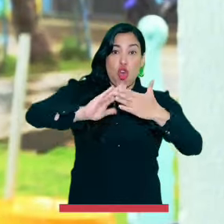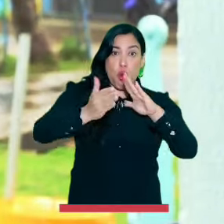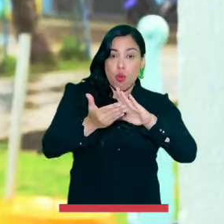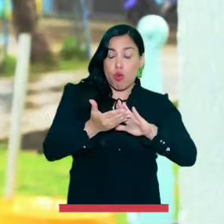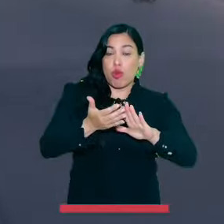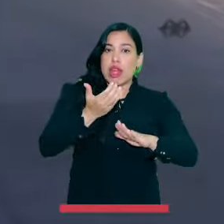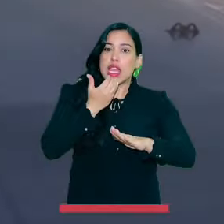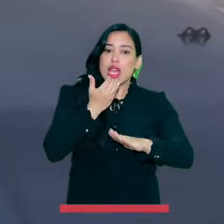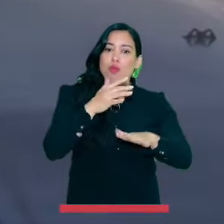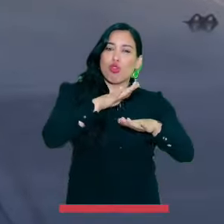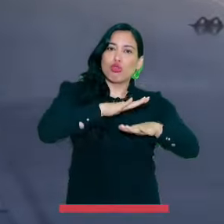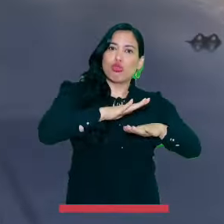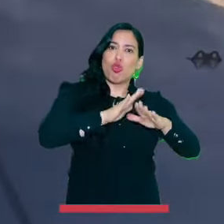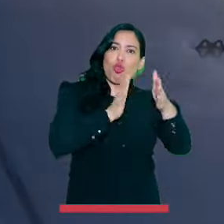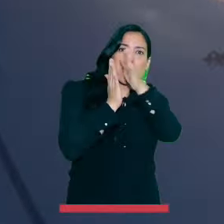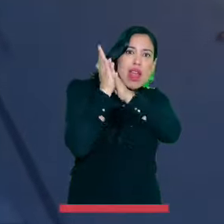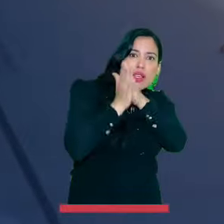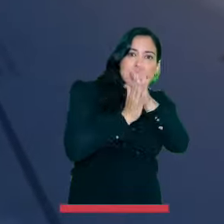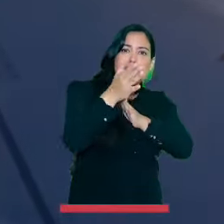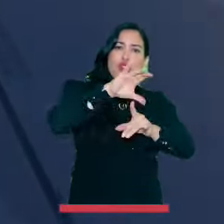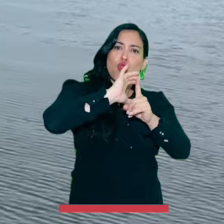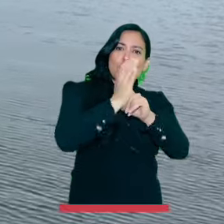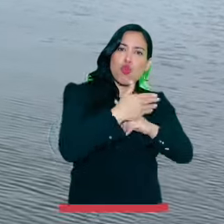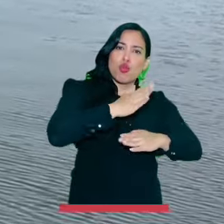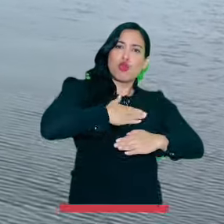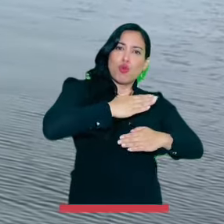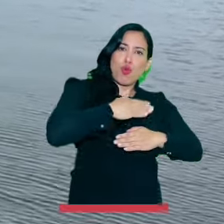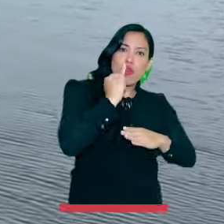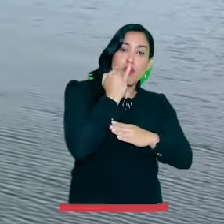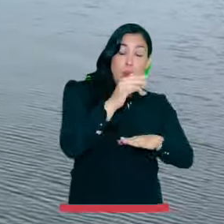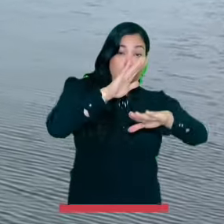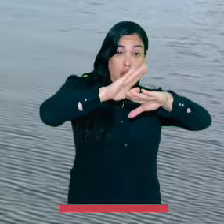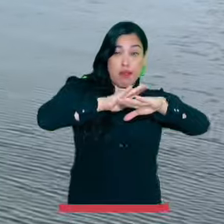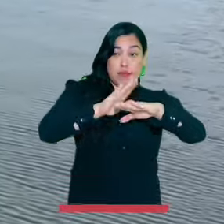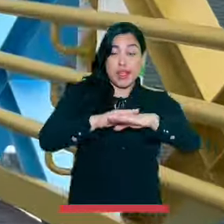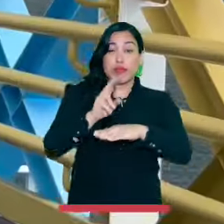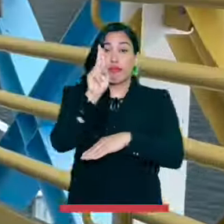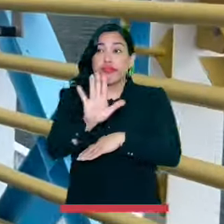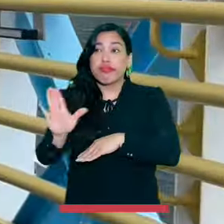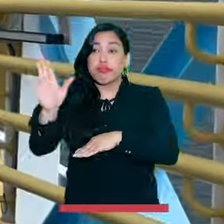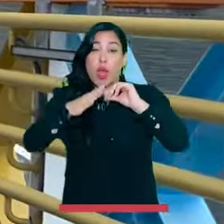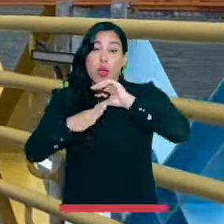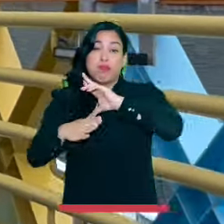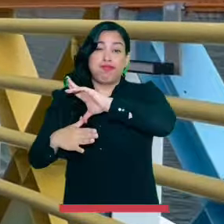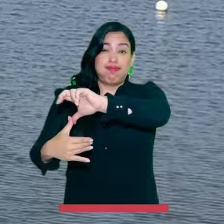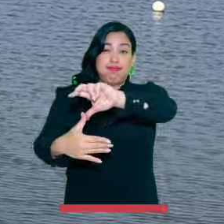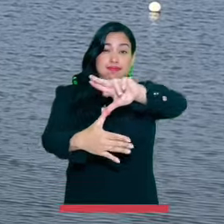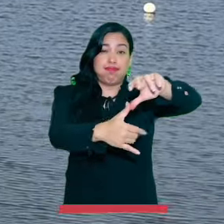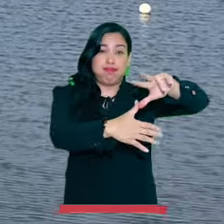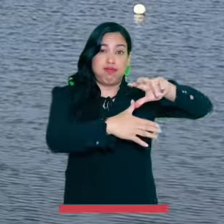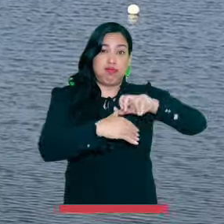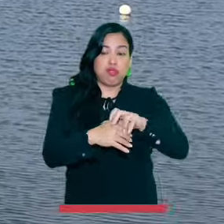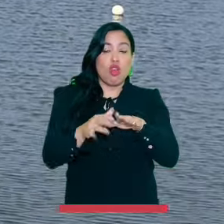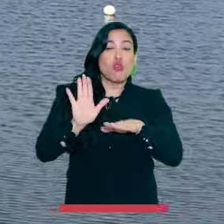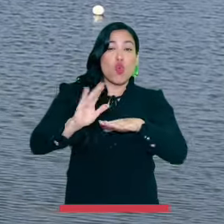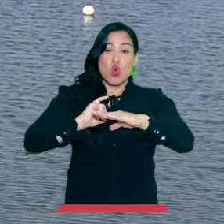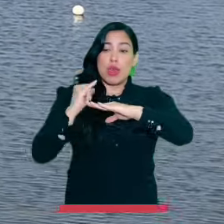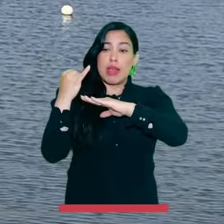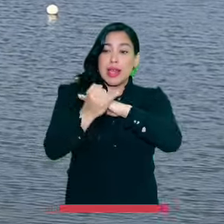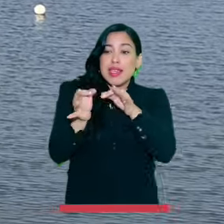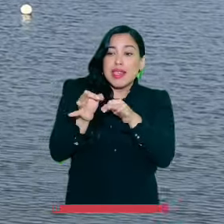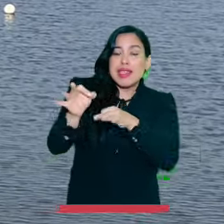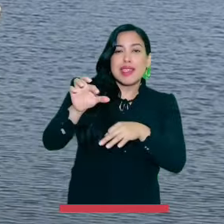comunidad étnica raizal, sus costumbres, su lengua. Después del huracán y la nefasta reconstrucción que se llevó a cabo